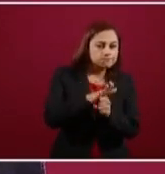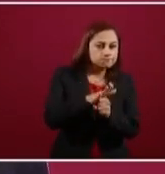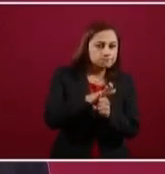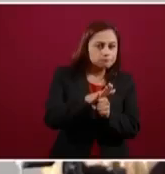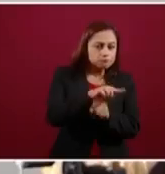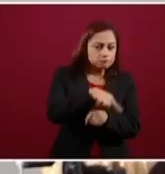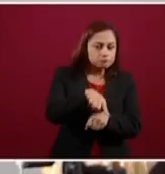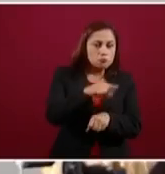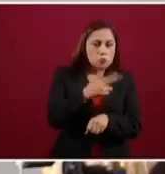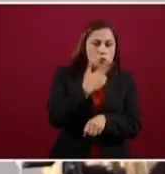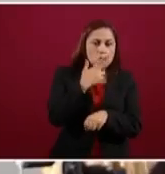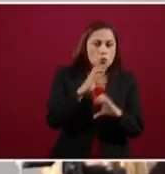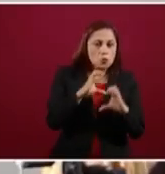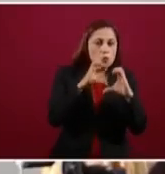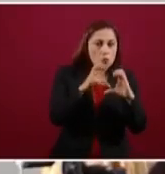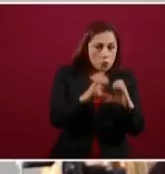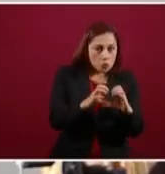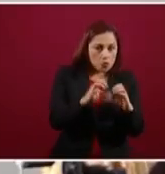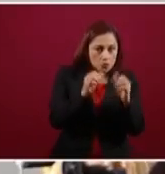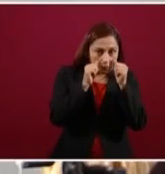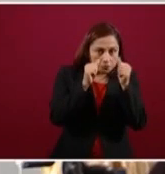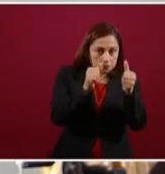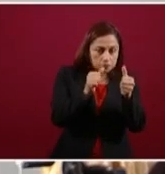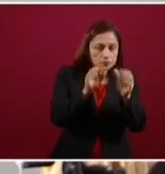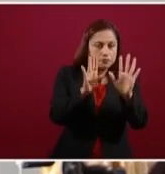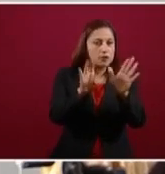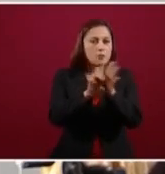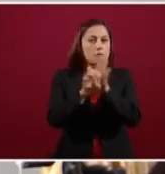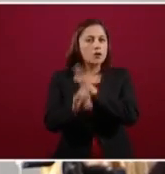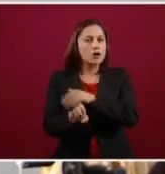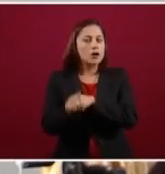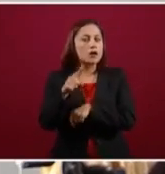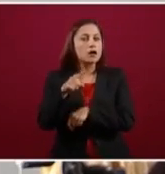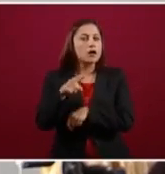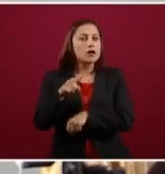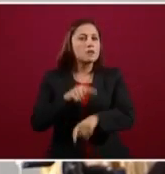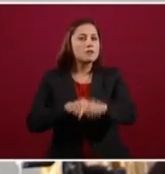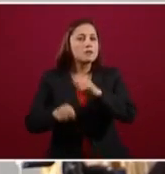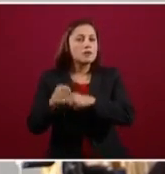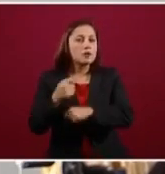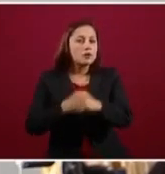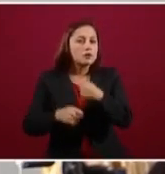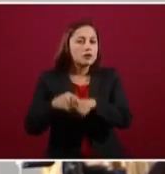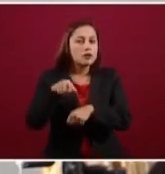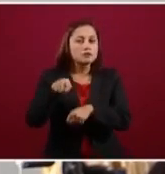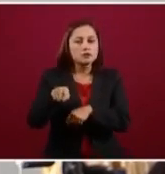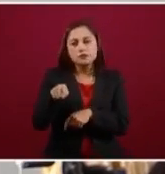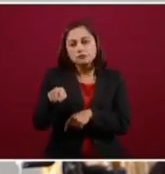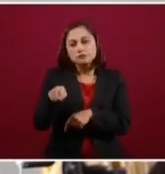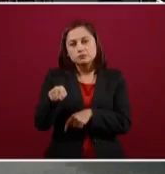Imagínense lo que hacen las tiendas que venden